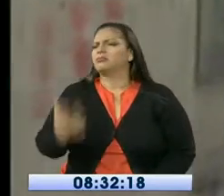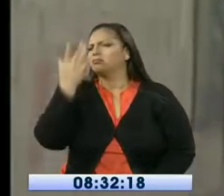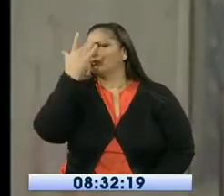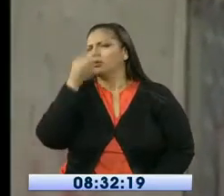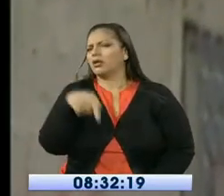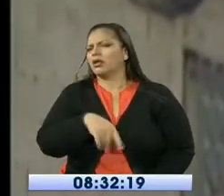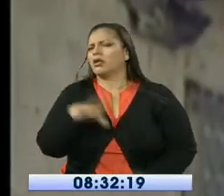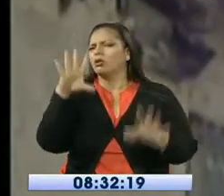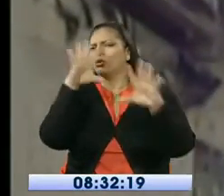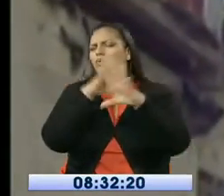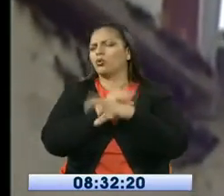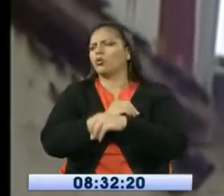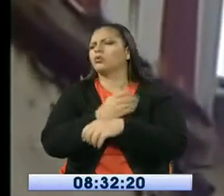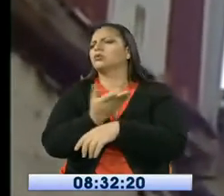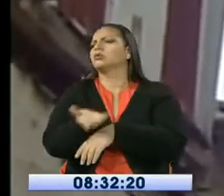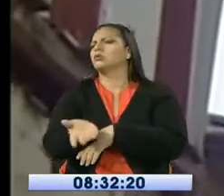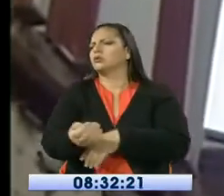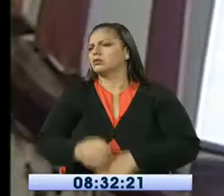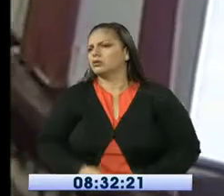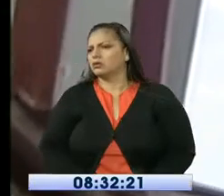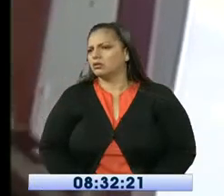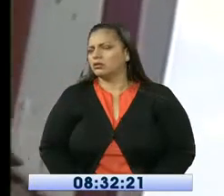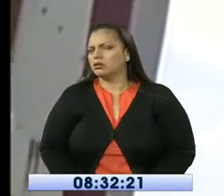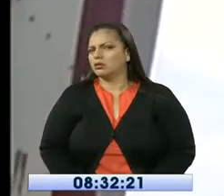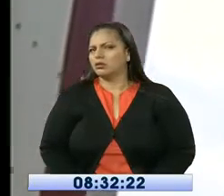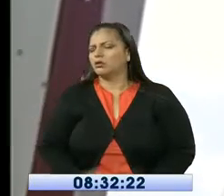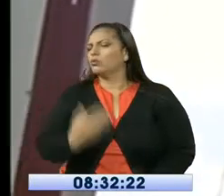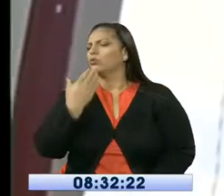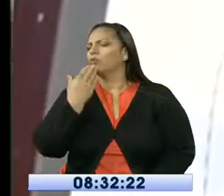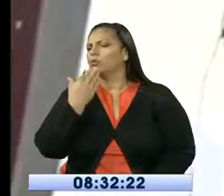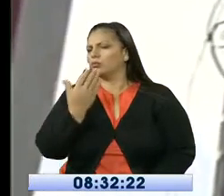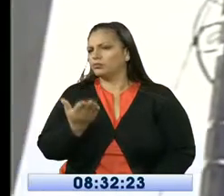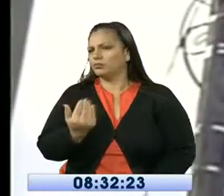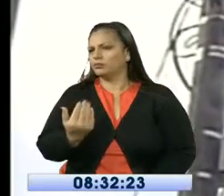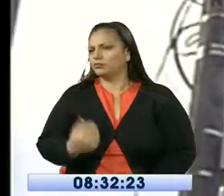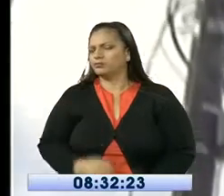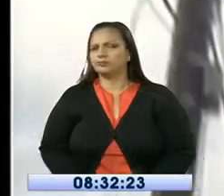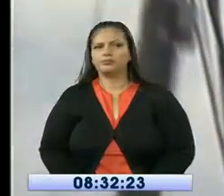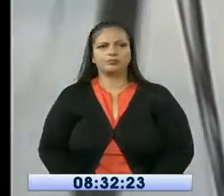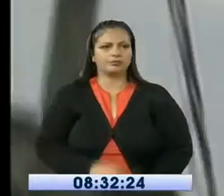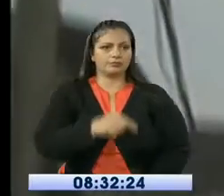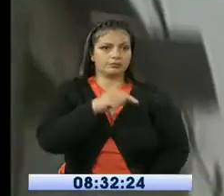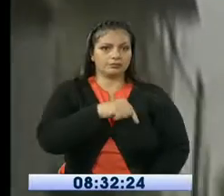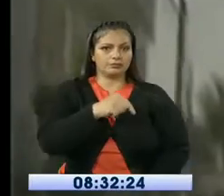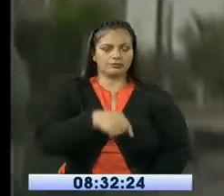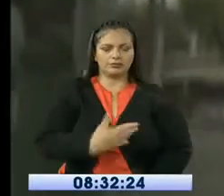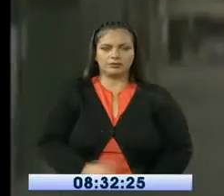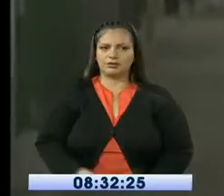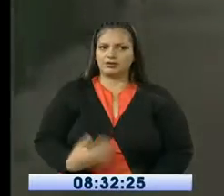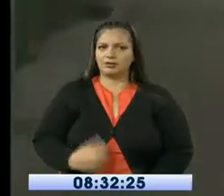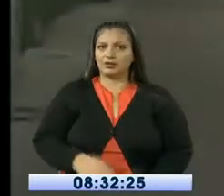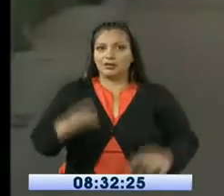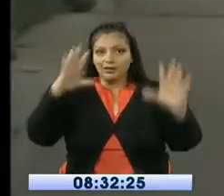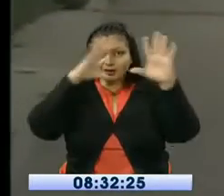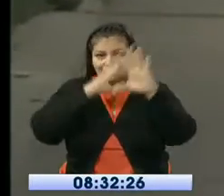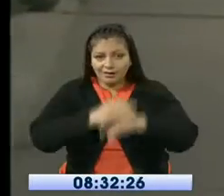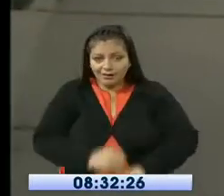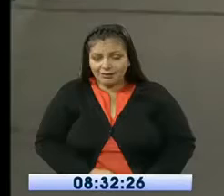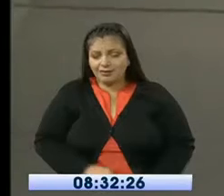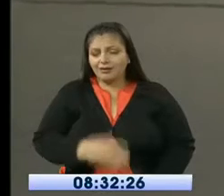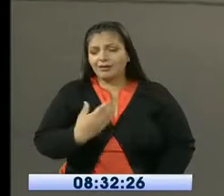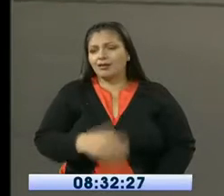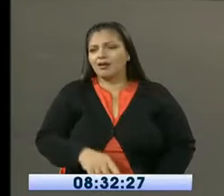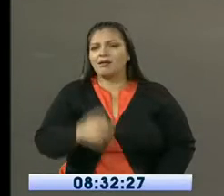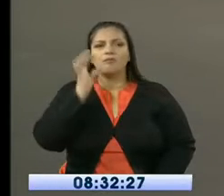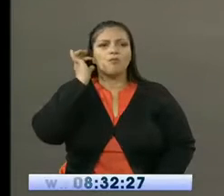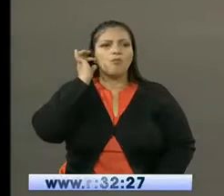en este sector? En las noches, la verdad, aquí en esos sacos es como que si fuera un hotel. Ahí se vienen